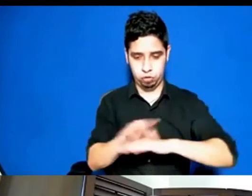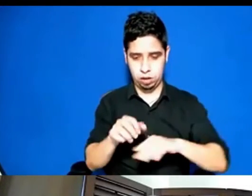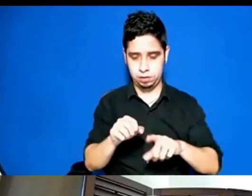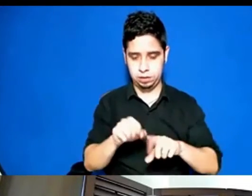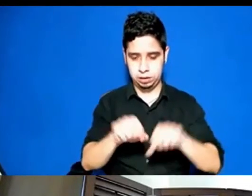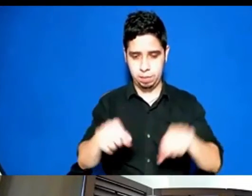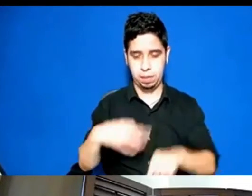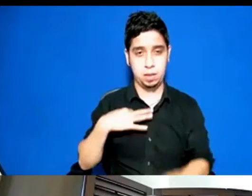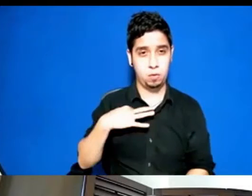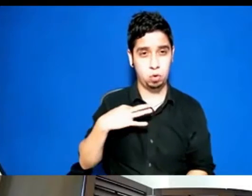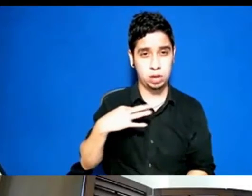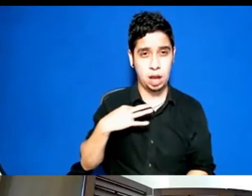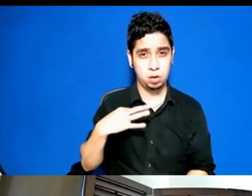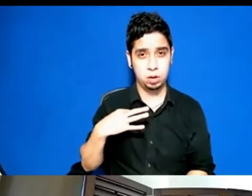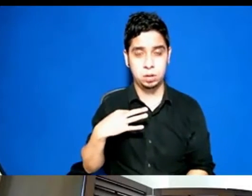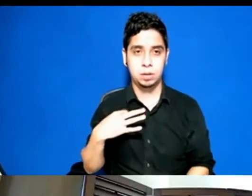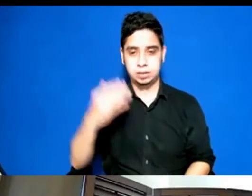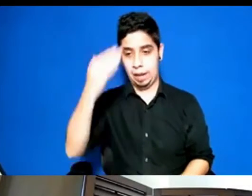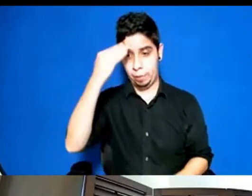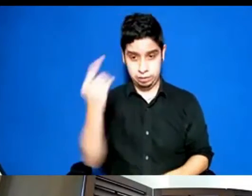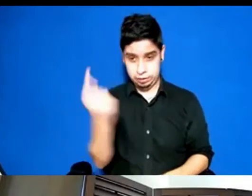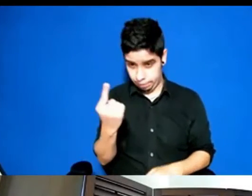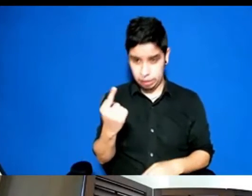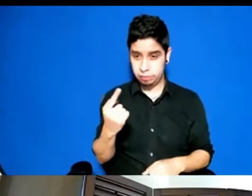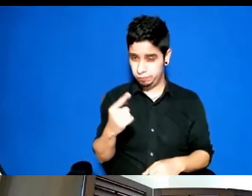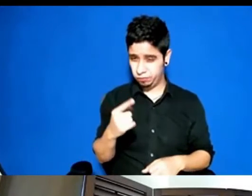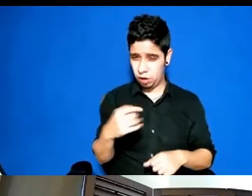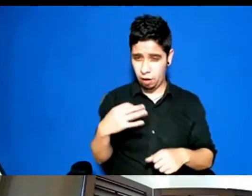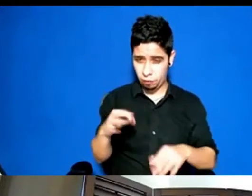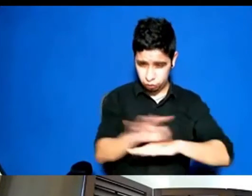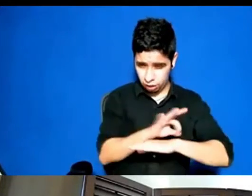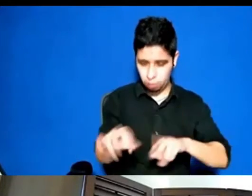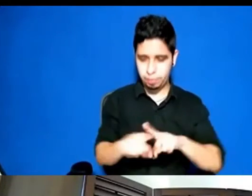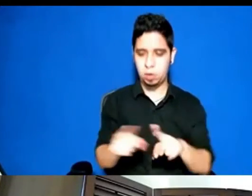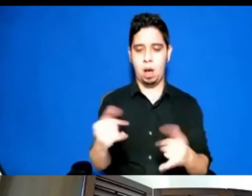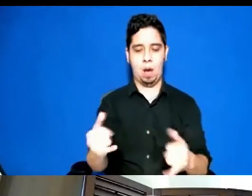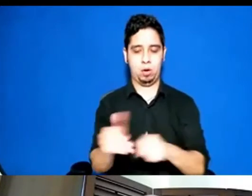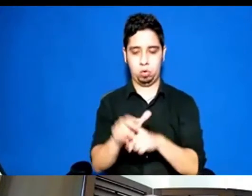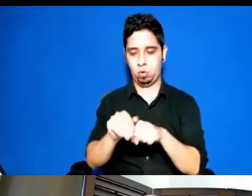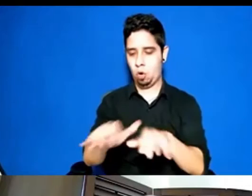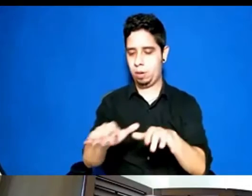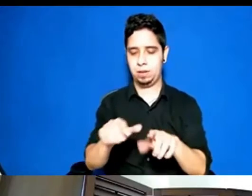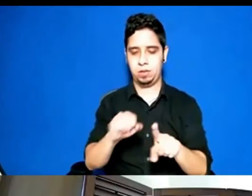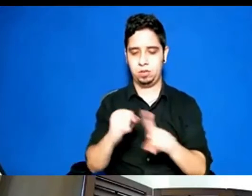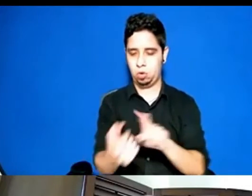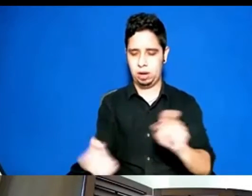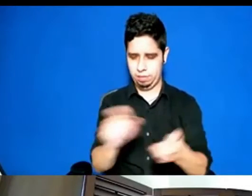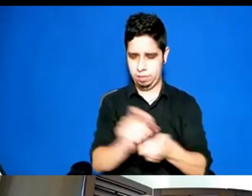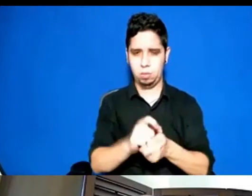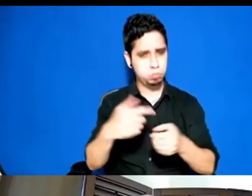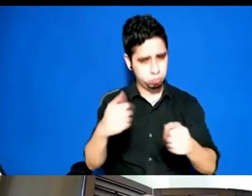años, pero ahora hay unas situaciones diferentes, ¿verdad? ¿Qué requiere? ¿Qué ustedes piden? ¿Cómo es la cosa? Cuéntame.